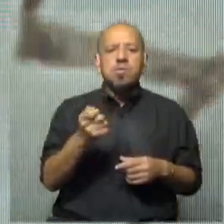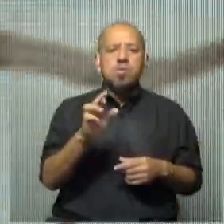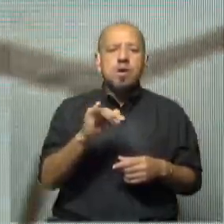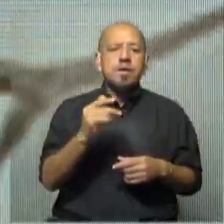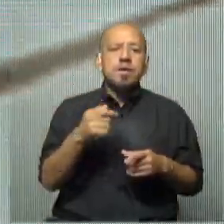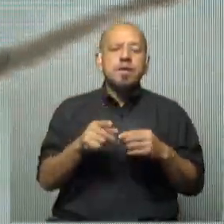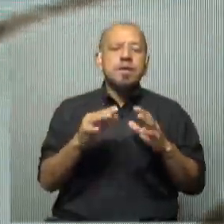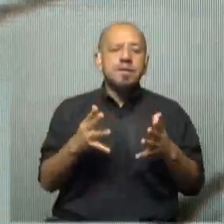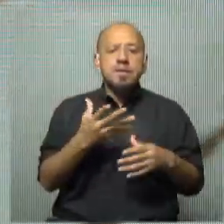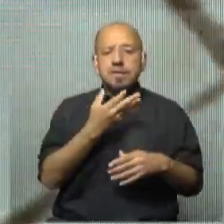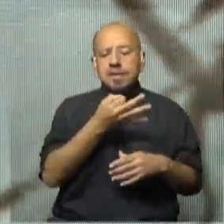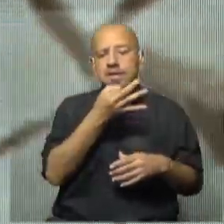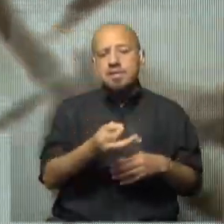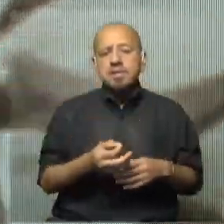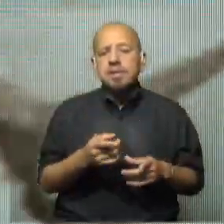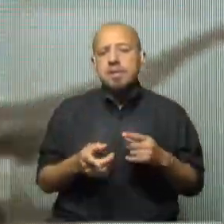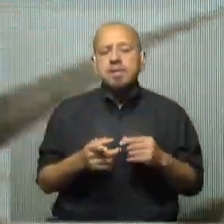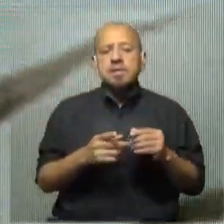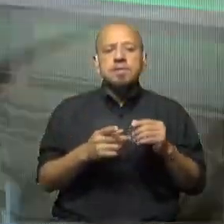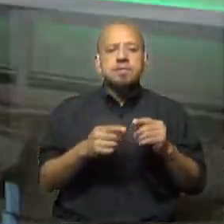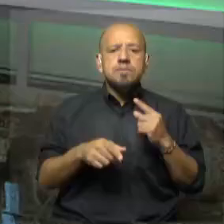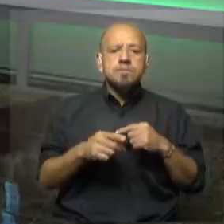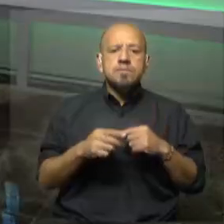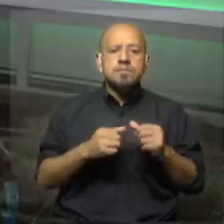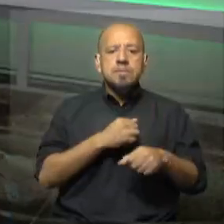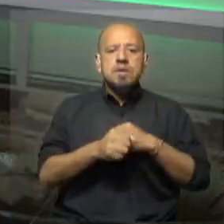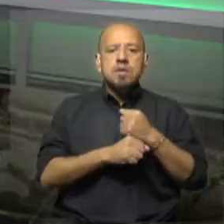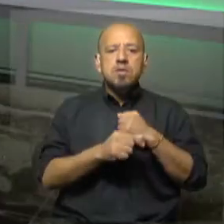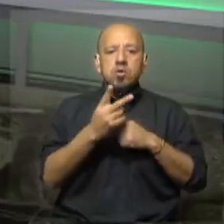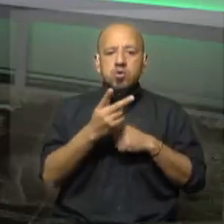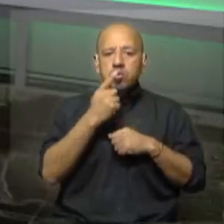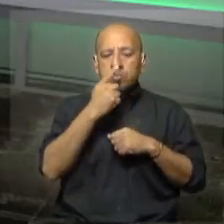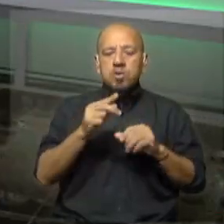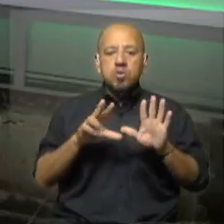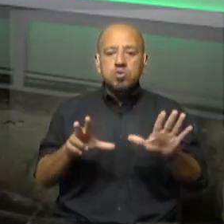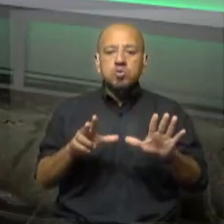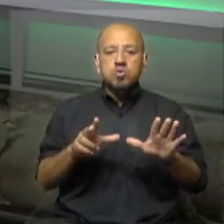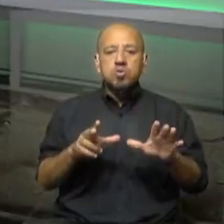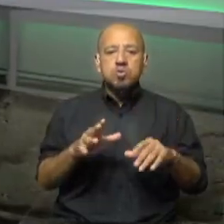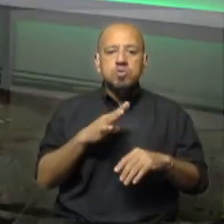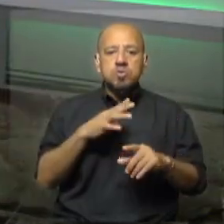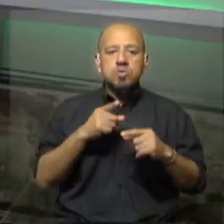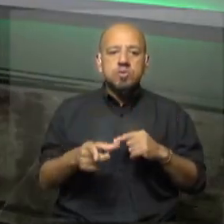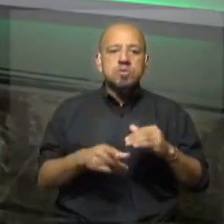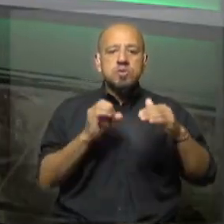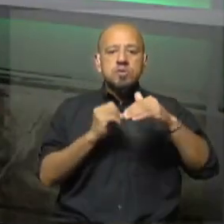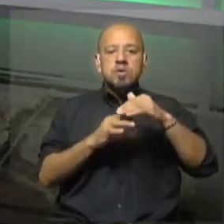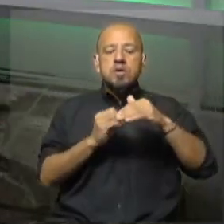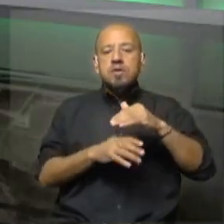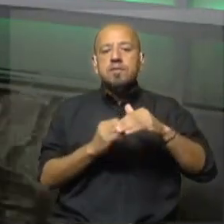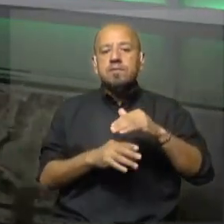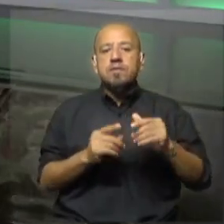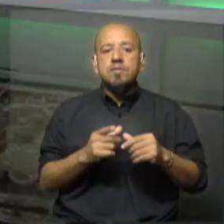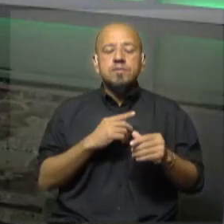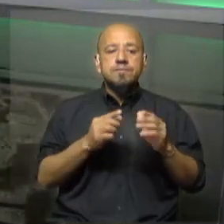términos legislativos, se reguló a partir de 2008 en una rendición de cuentas que creó este fondo y el decreto reglamentario lo